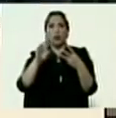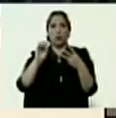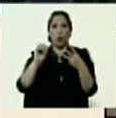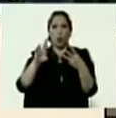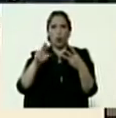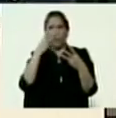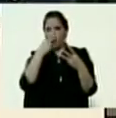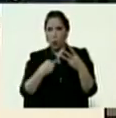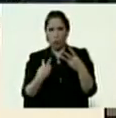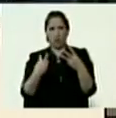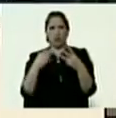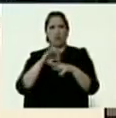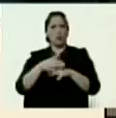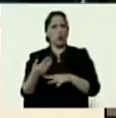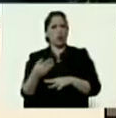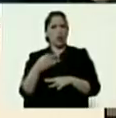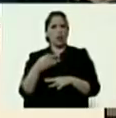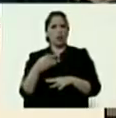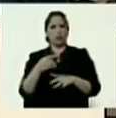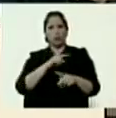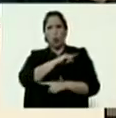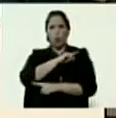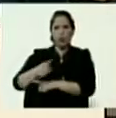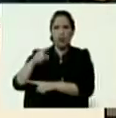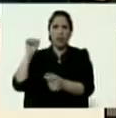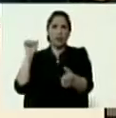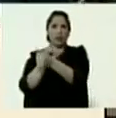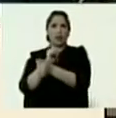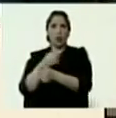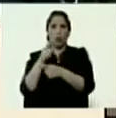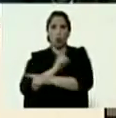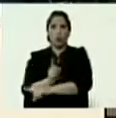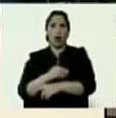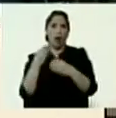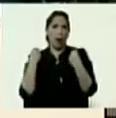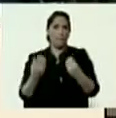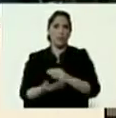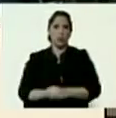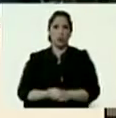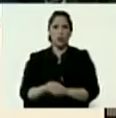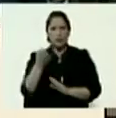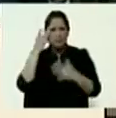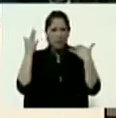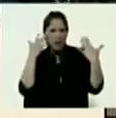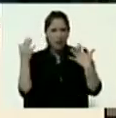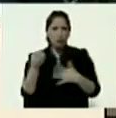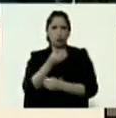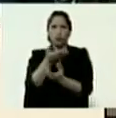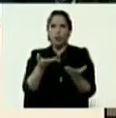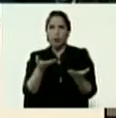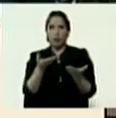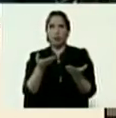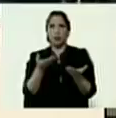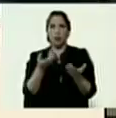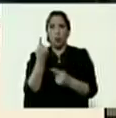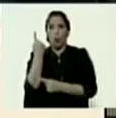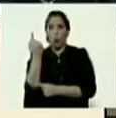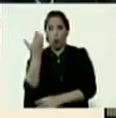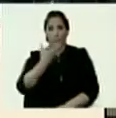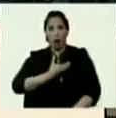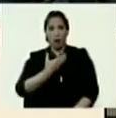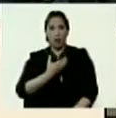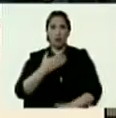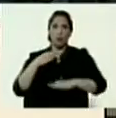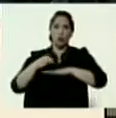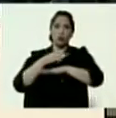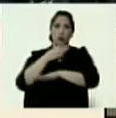¿Por qué no lo ordenan detenerlo de inmediato? Imagínense ustedes, un alcalde en un